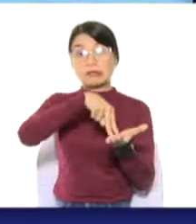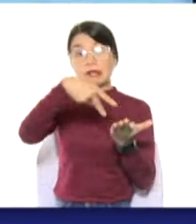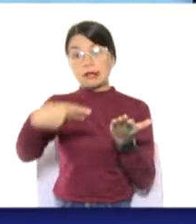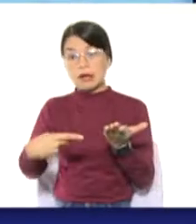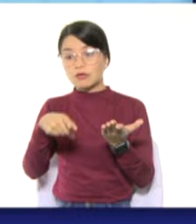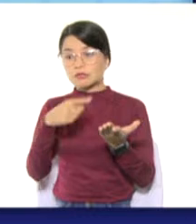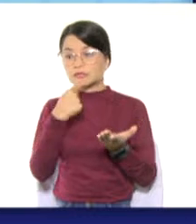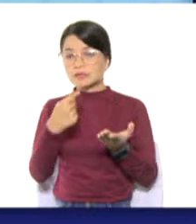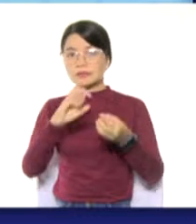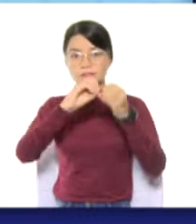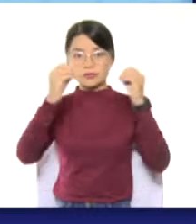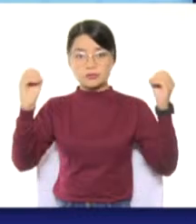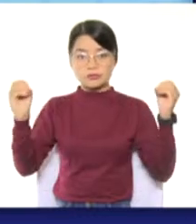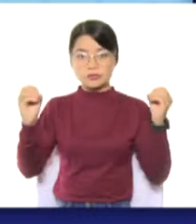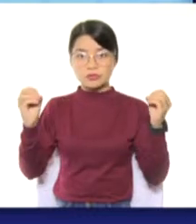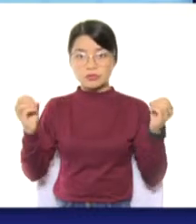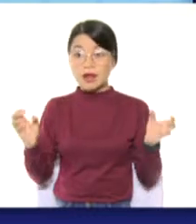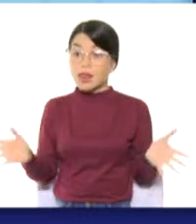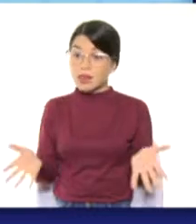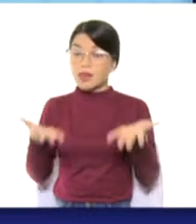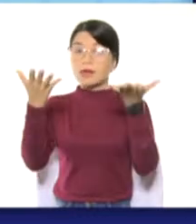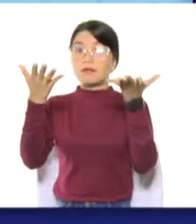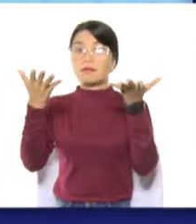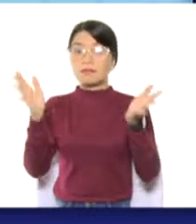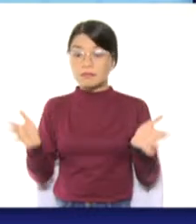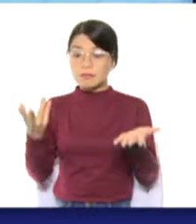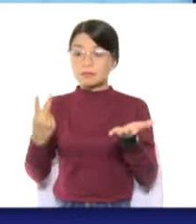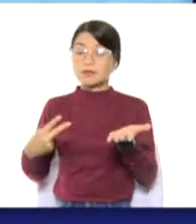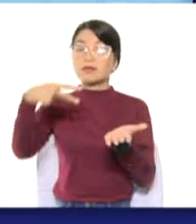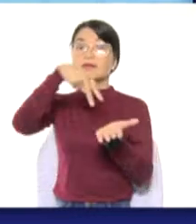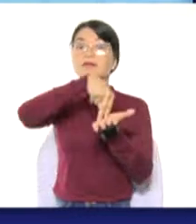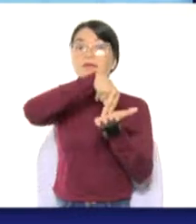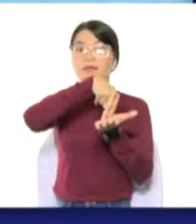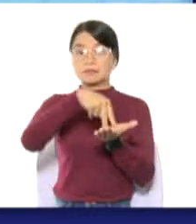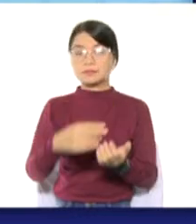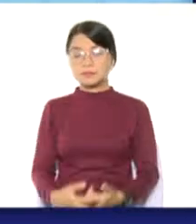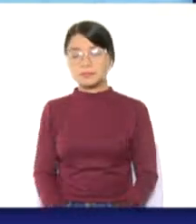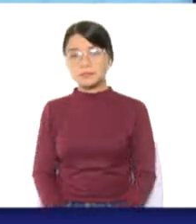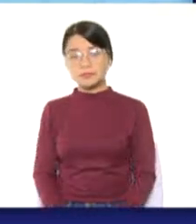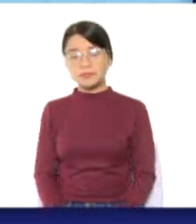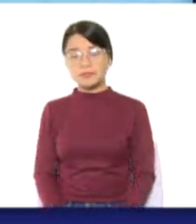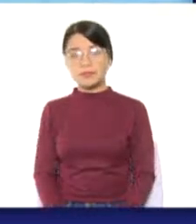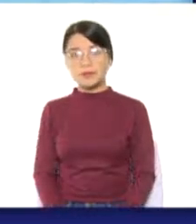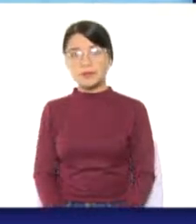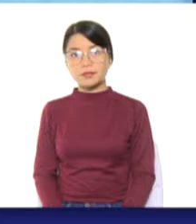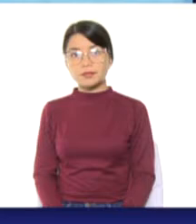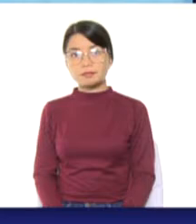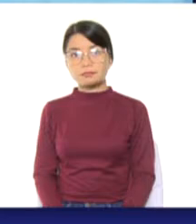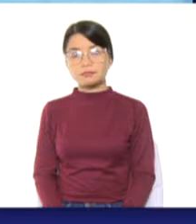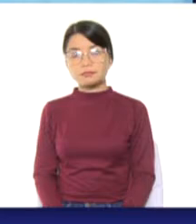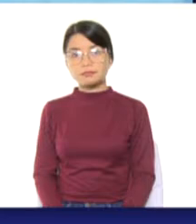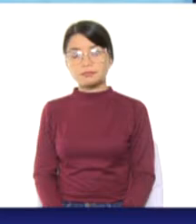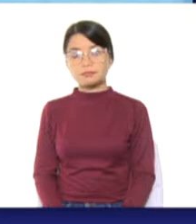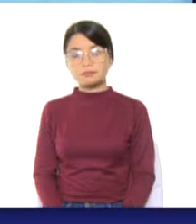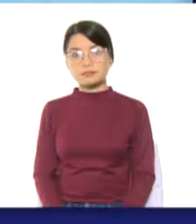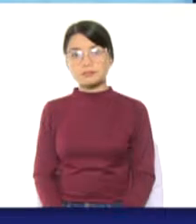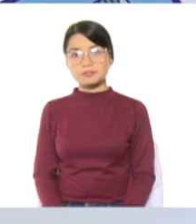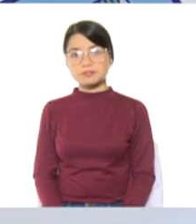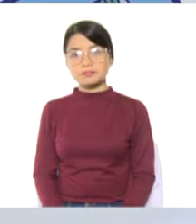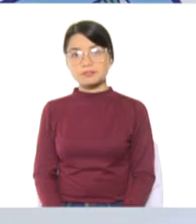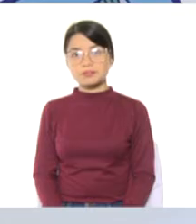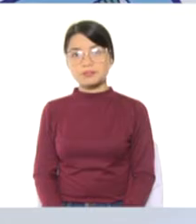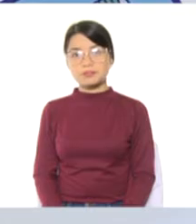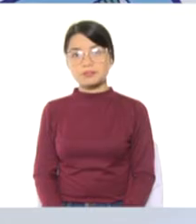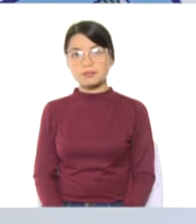serían las oraciones exclamativas. En este caso se habla de emociones,